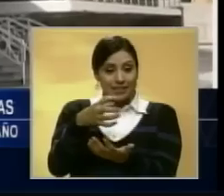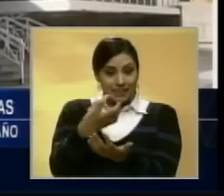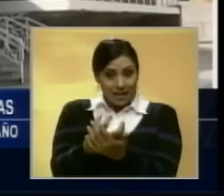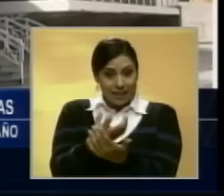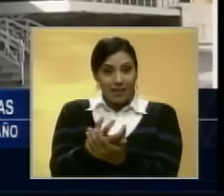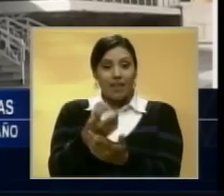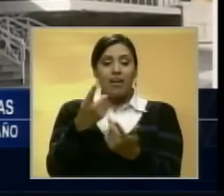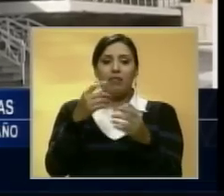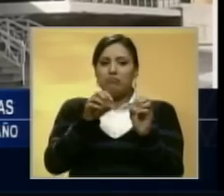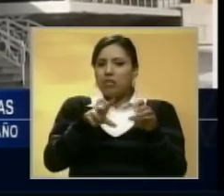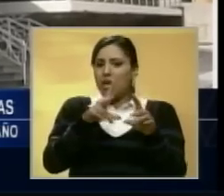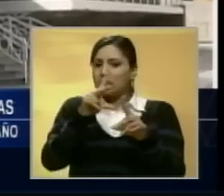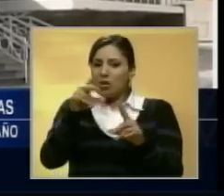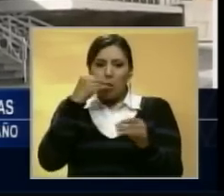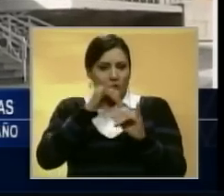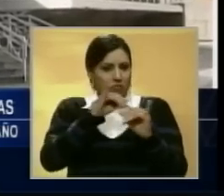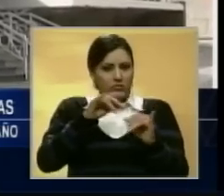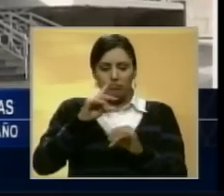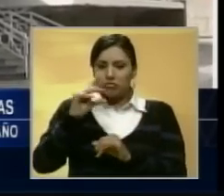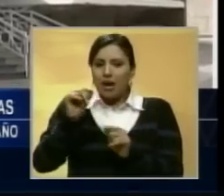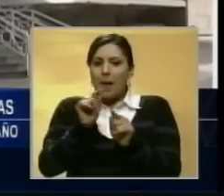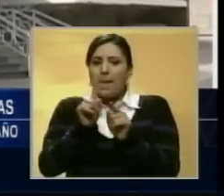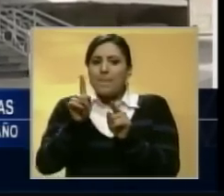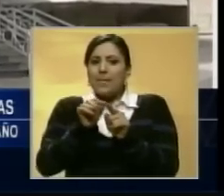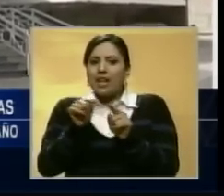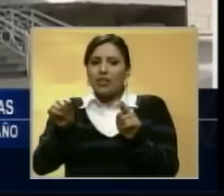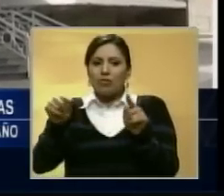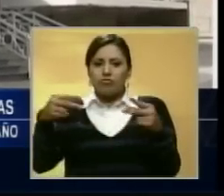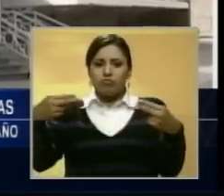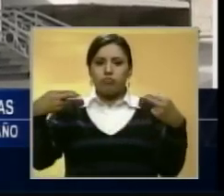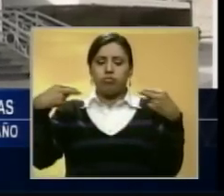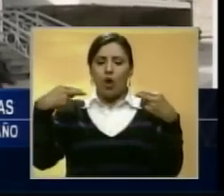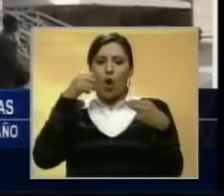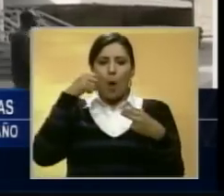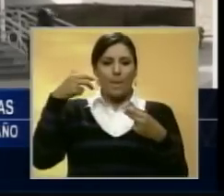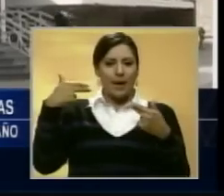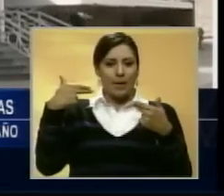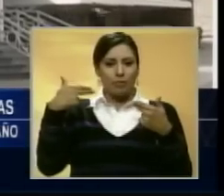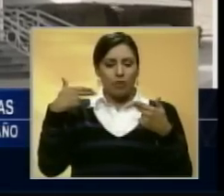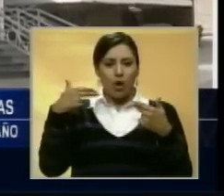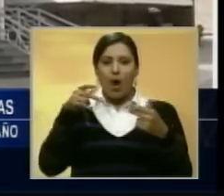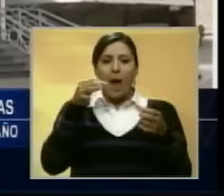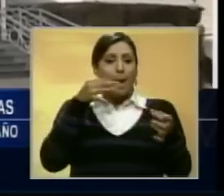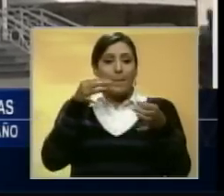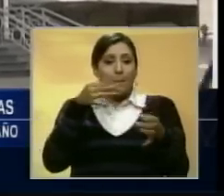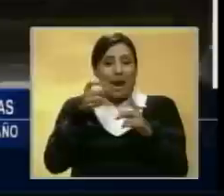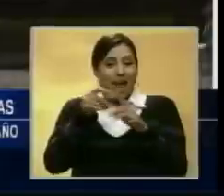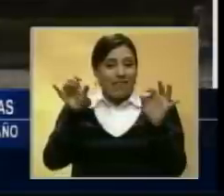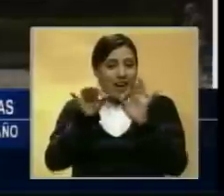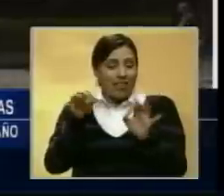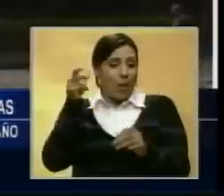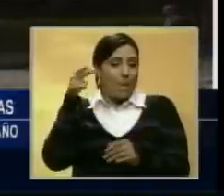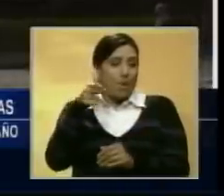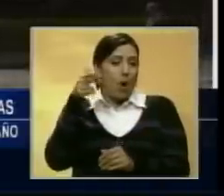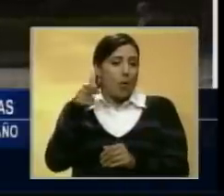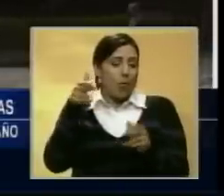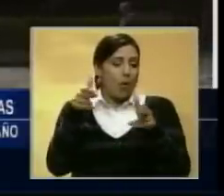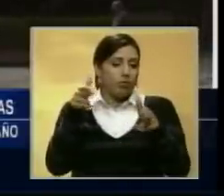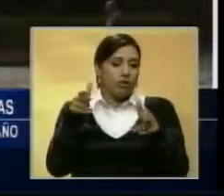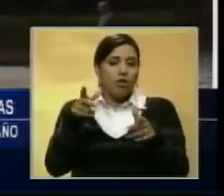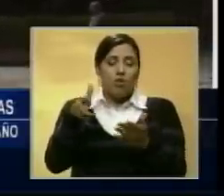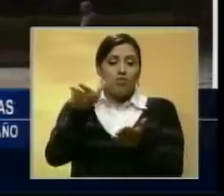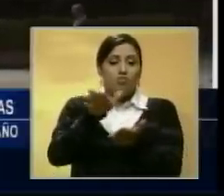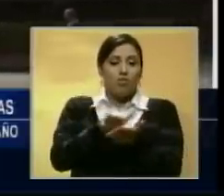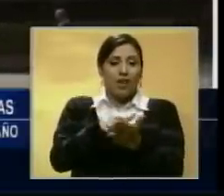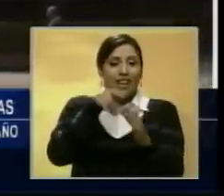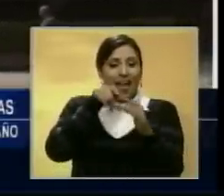lo abandonaron, metros después fueron interceptados por hombres armados quienes, sin mediar palabras, le dispararon, quedando sin